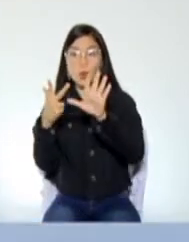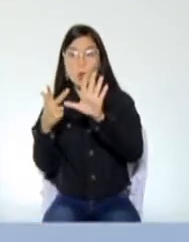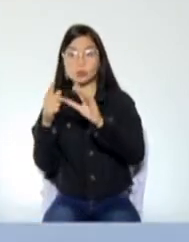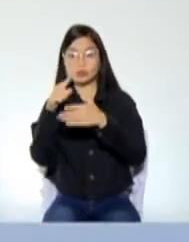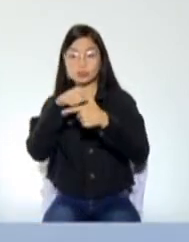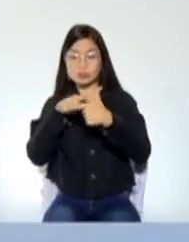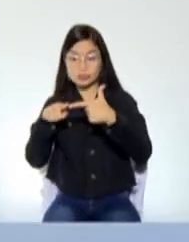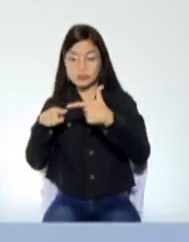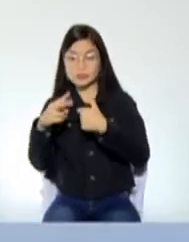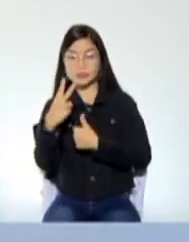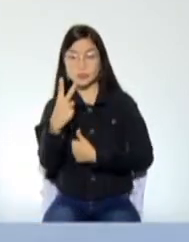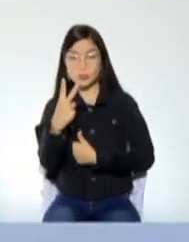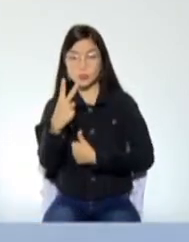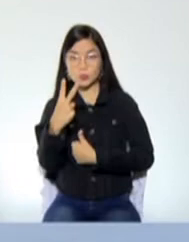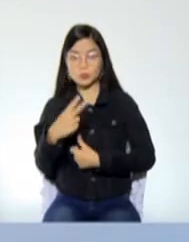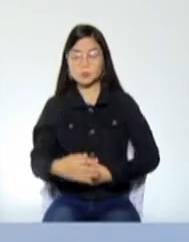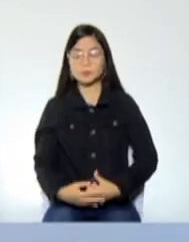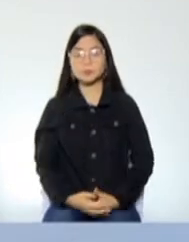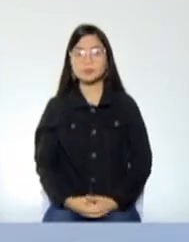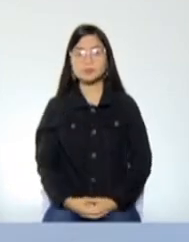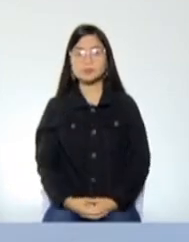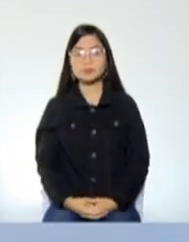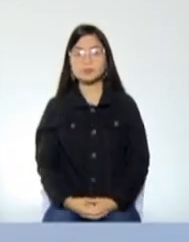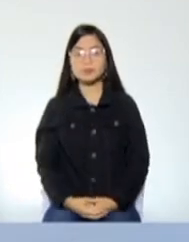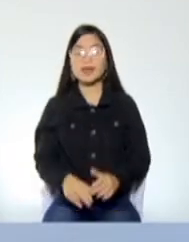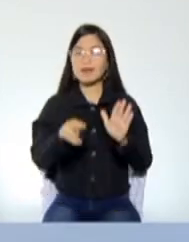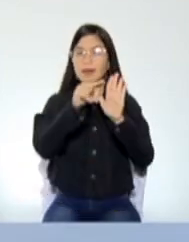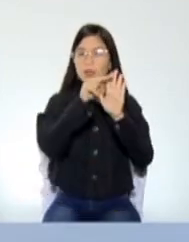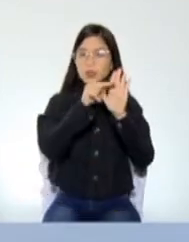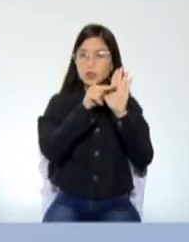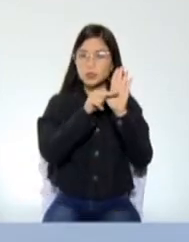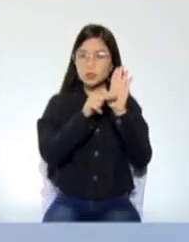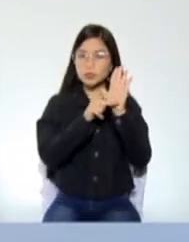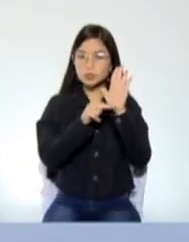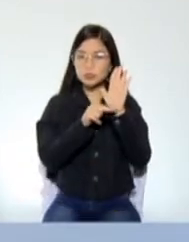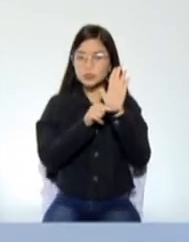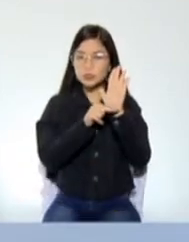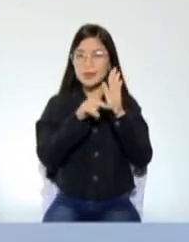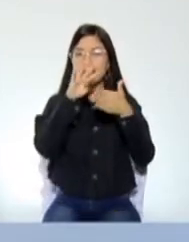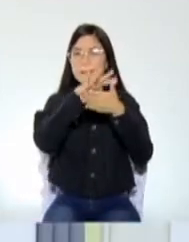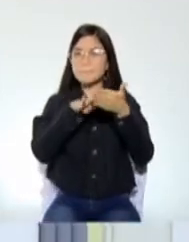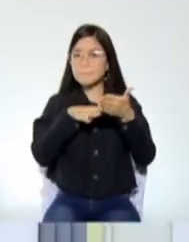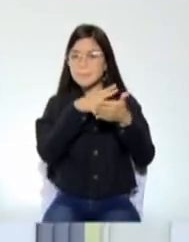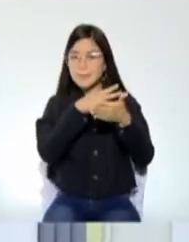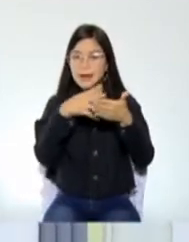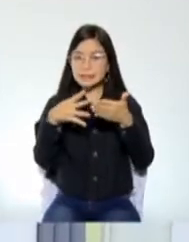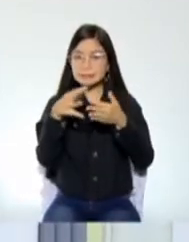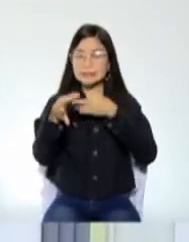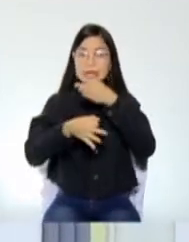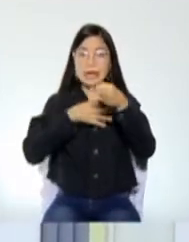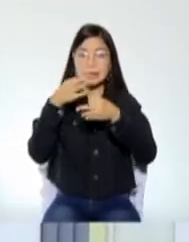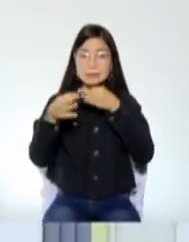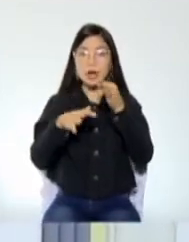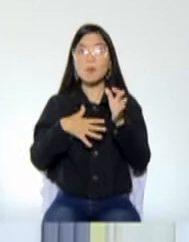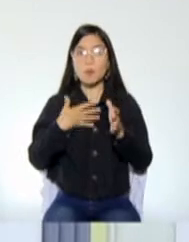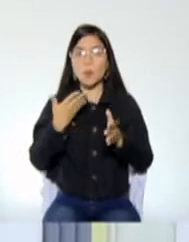dividiendo. Las normas o las reglas del álgebra nos dicen que nosotros podemos